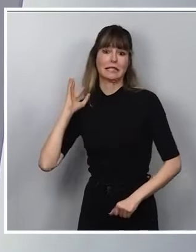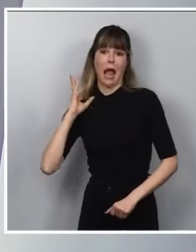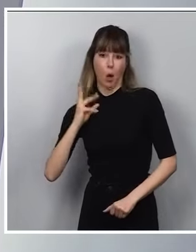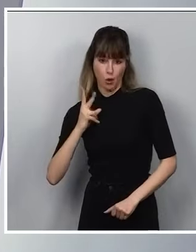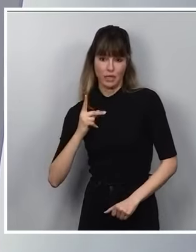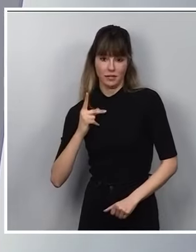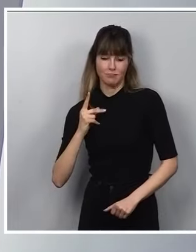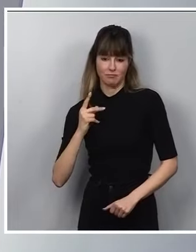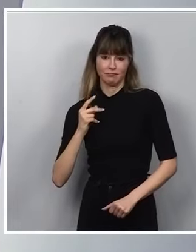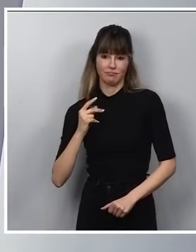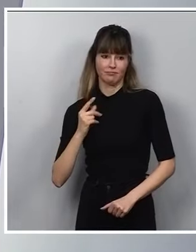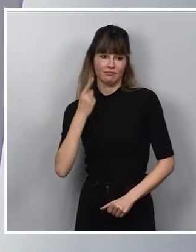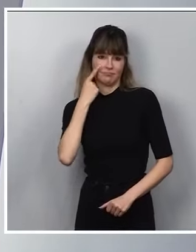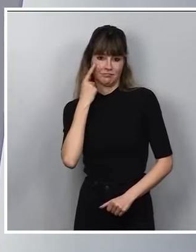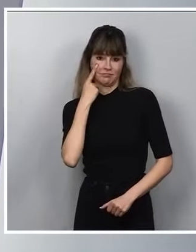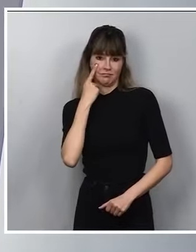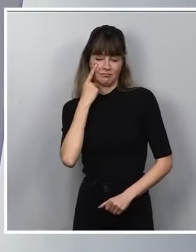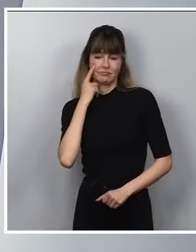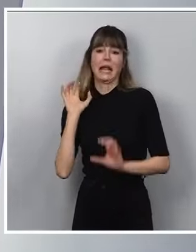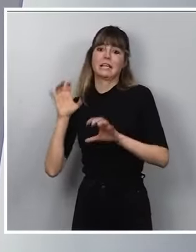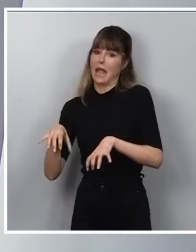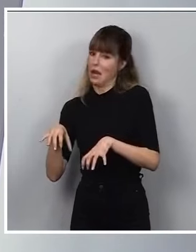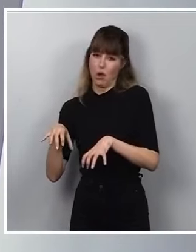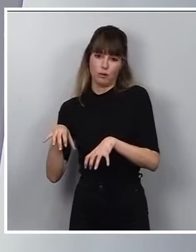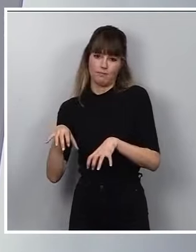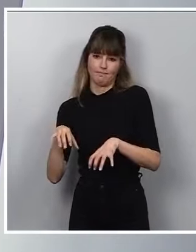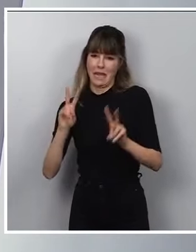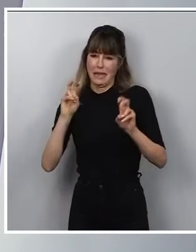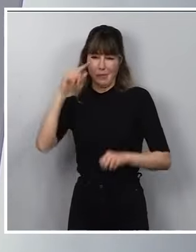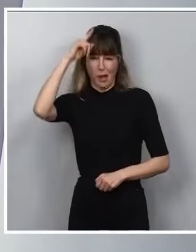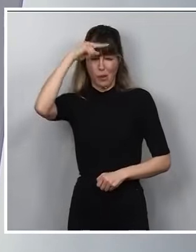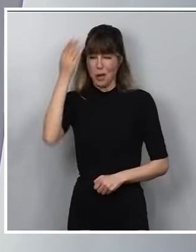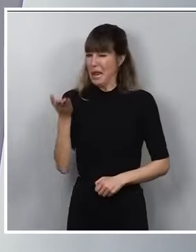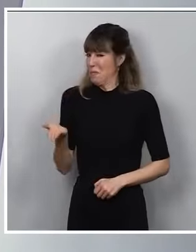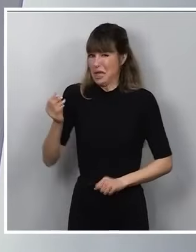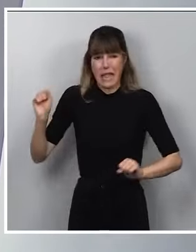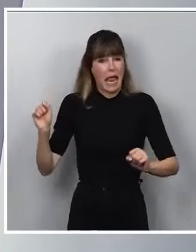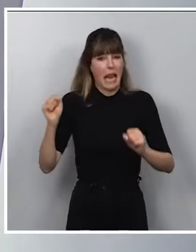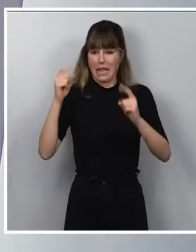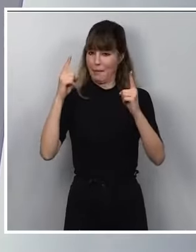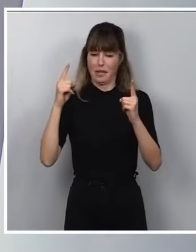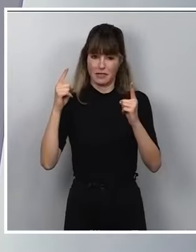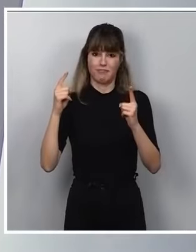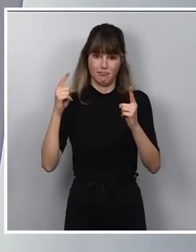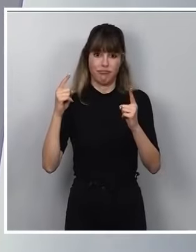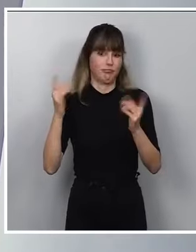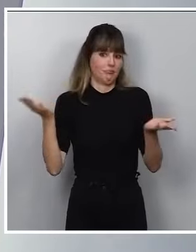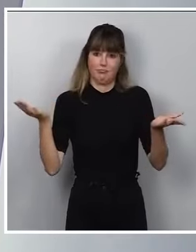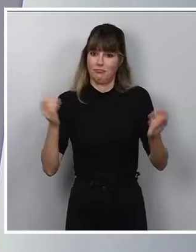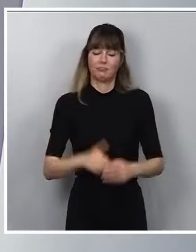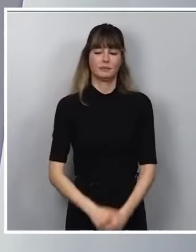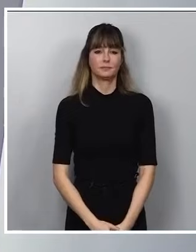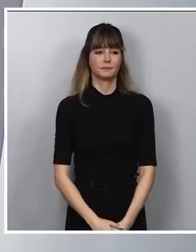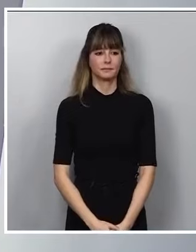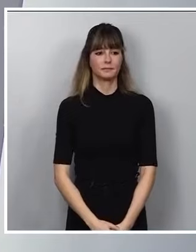en el en el ámbito territorial de Castilla y león es el evento cultural más importante que jamás ha tenido lugar en nuestro territorio no